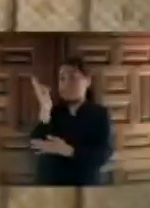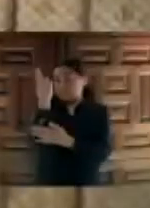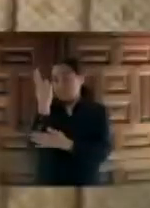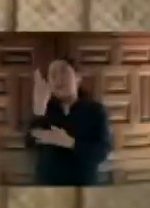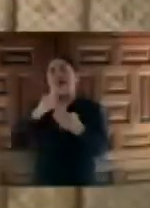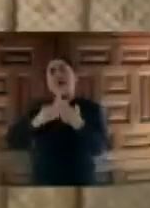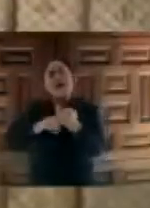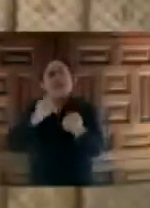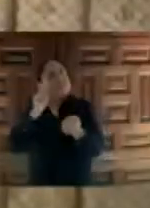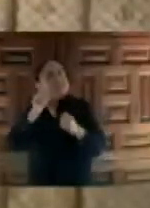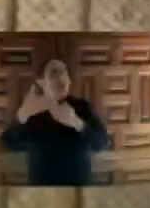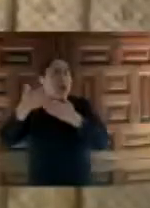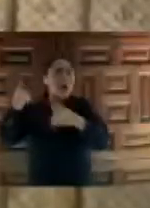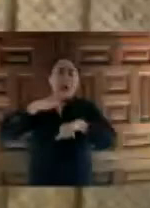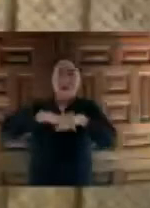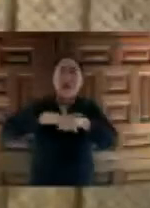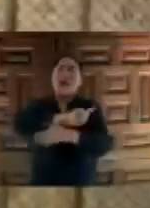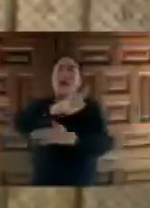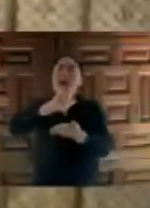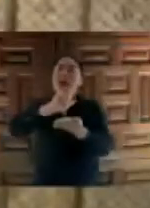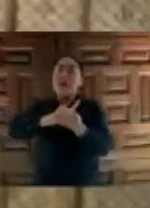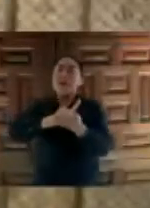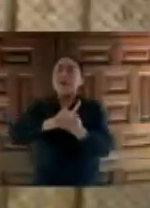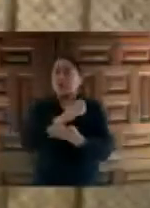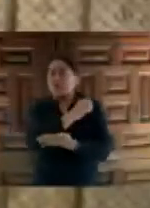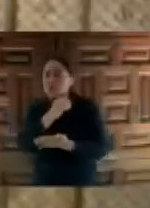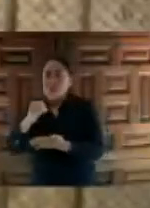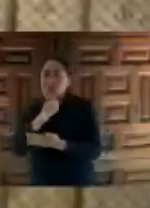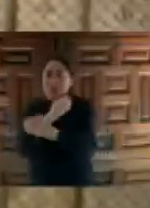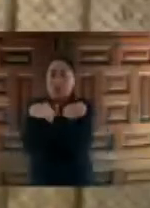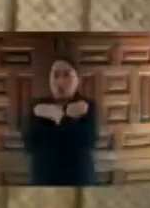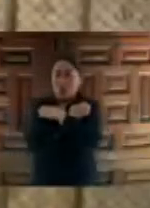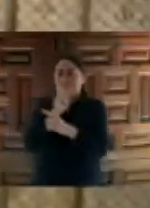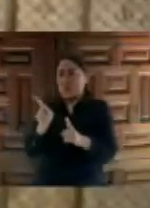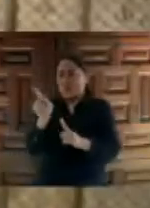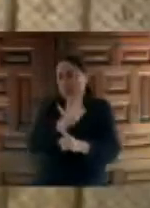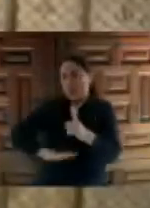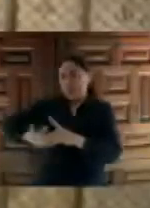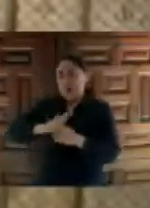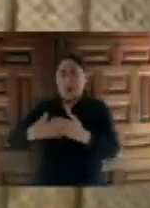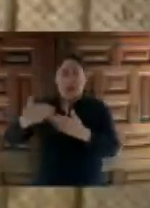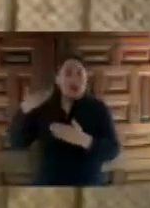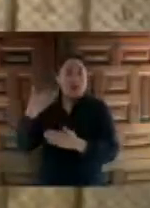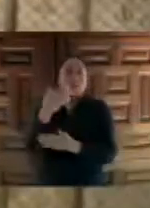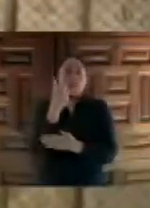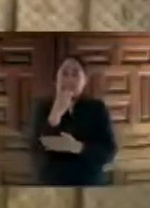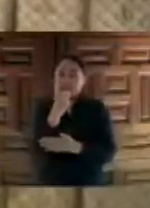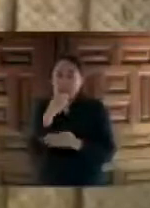fue advertido desde la promulgación de la Ley Orgánica de la Educación Pública, decretada en el mes de diciembre